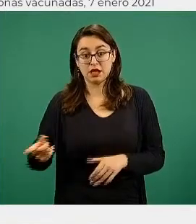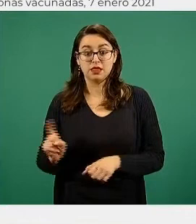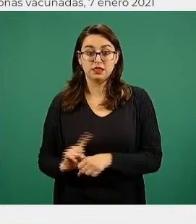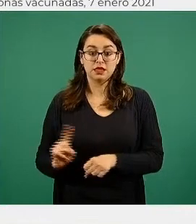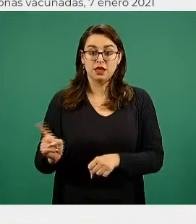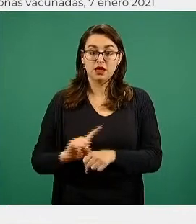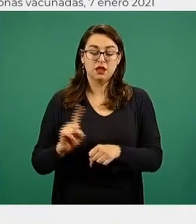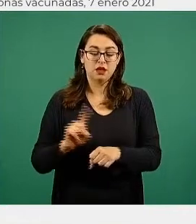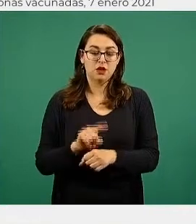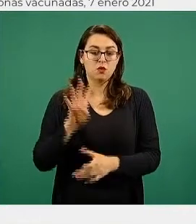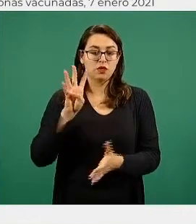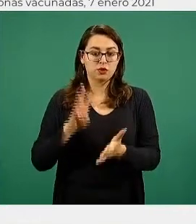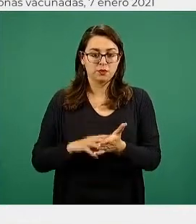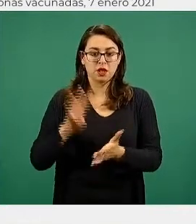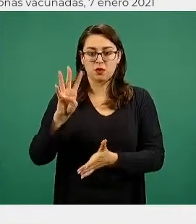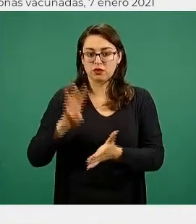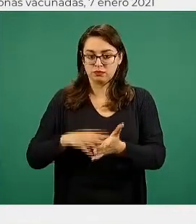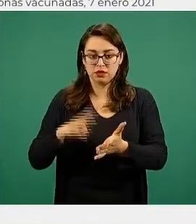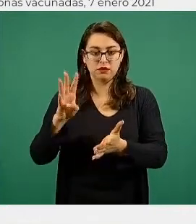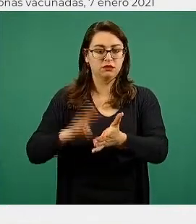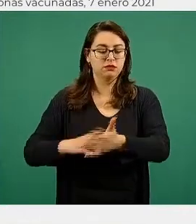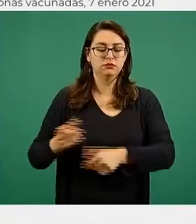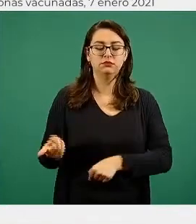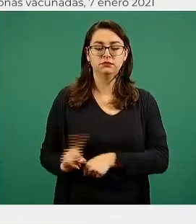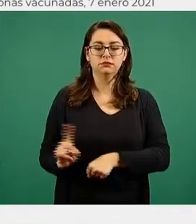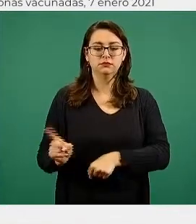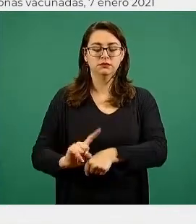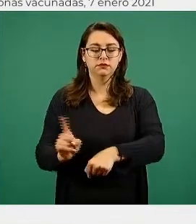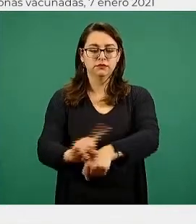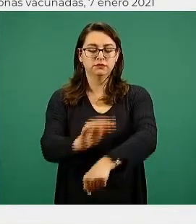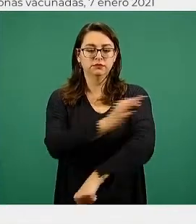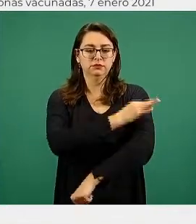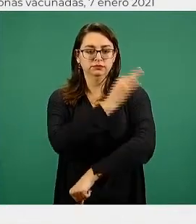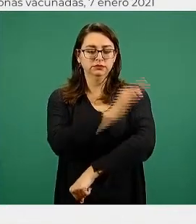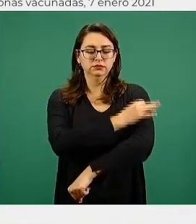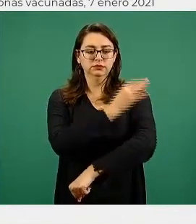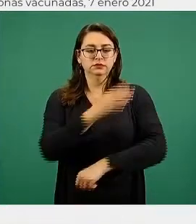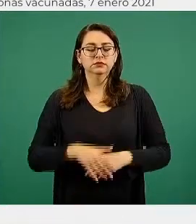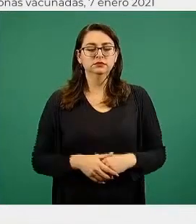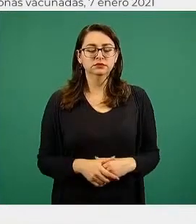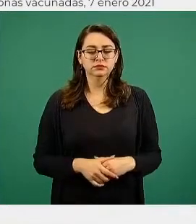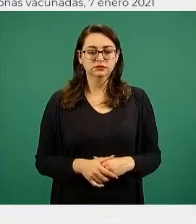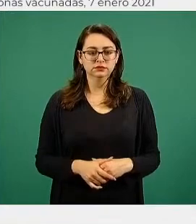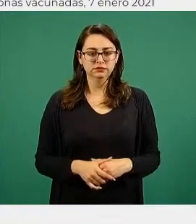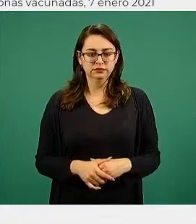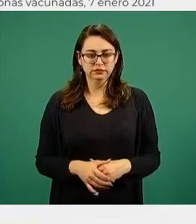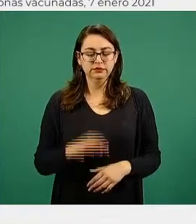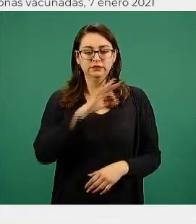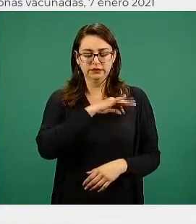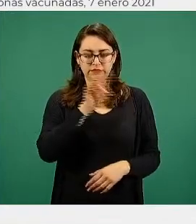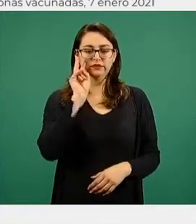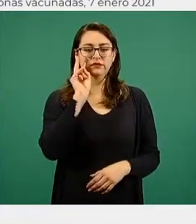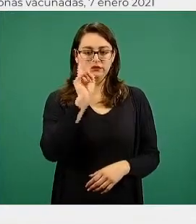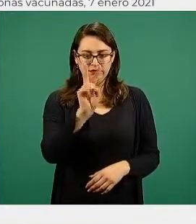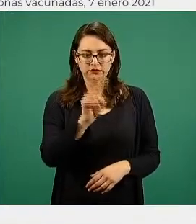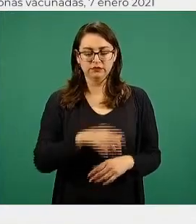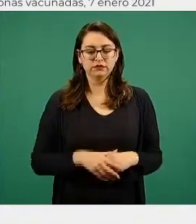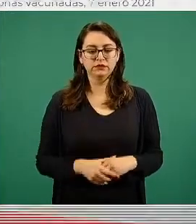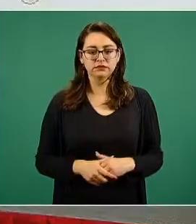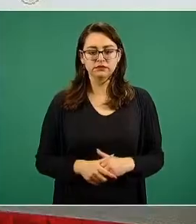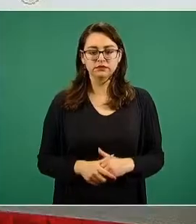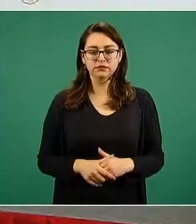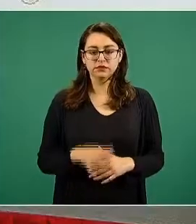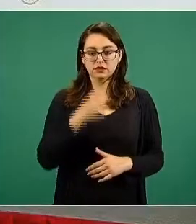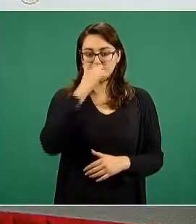diarias se están vacunando en nuestro país, como pueden observar. La siguiente, por favor.